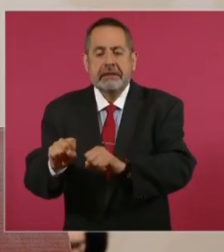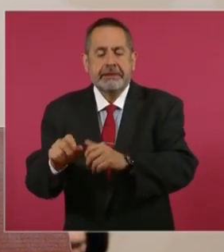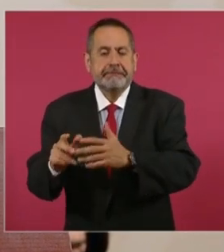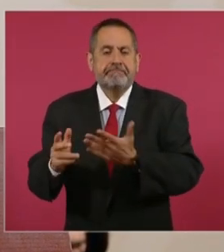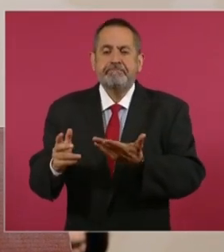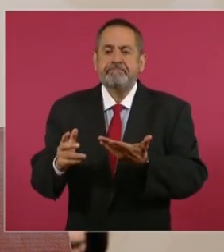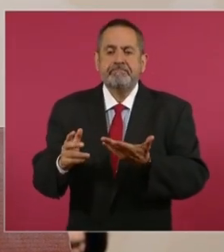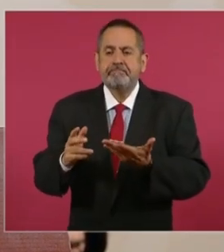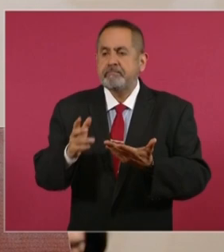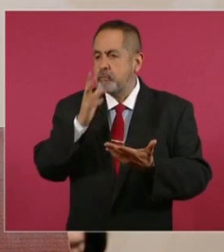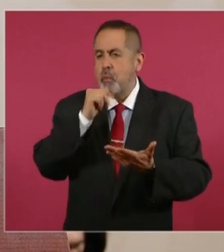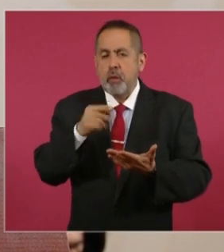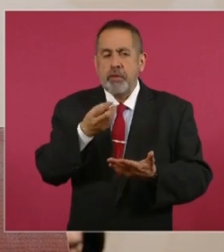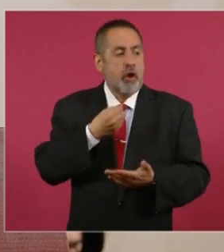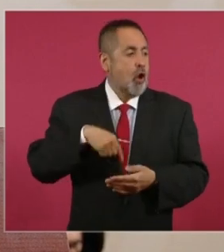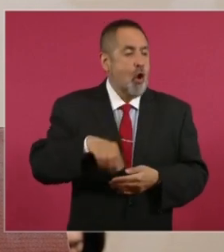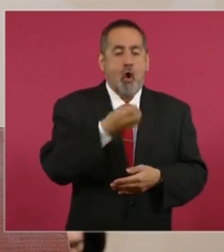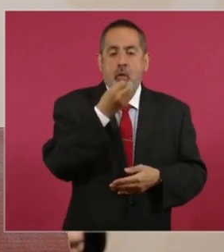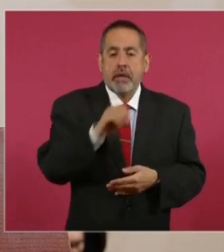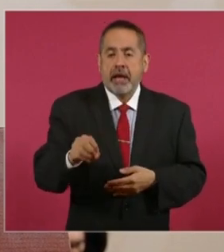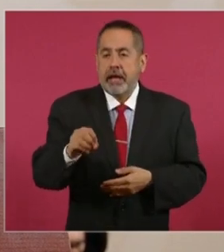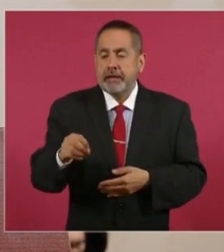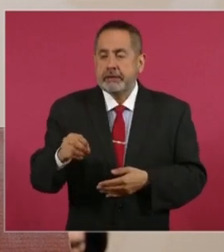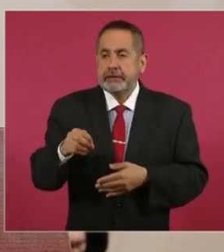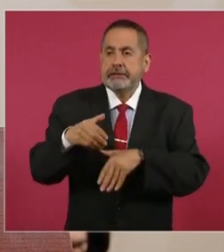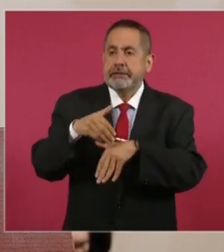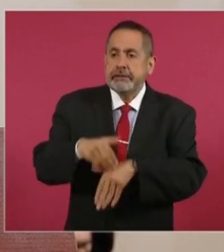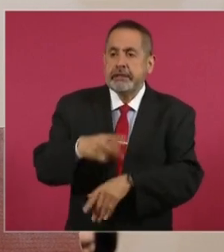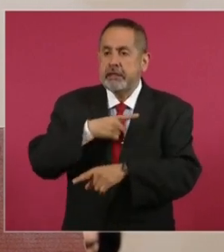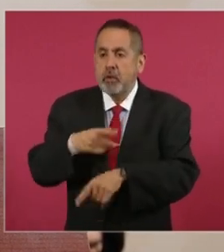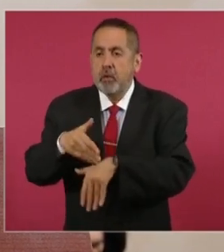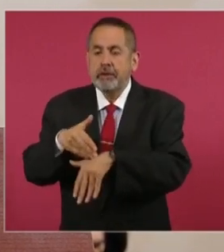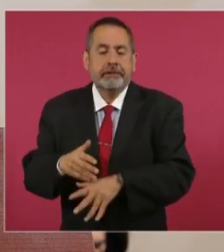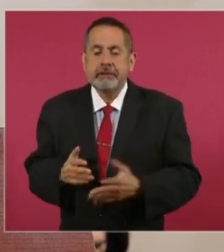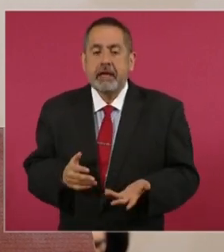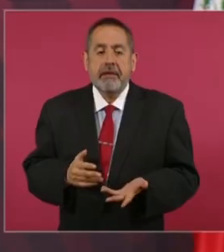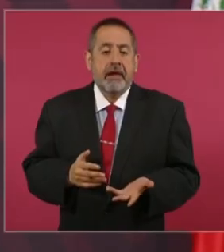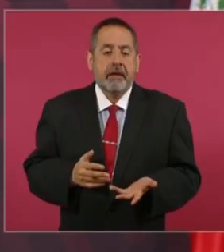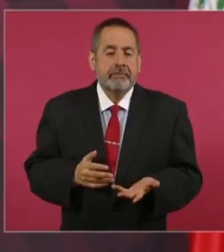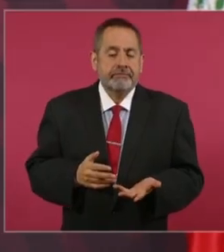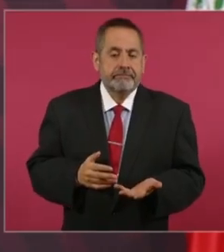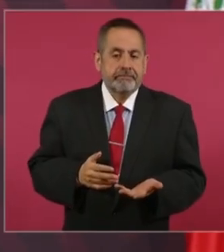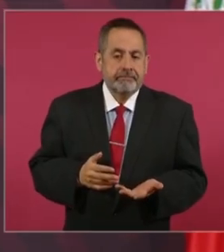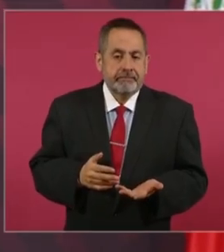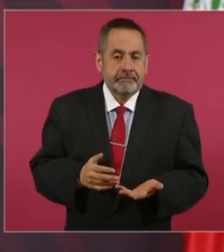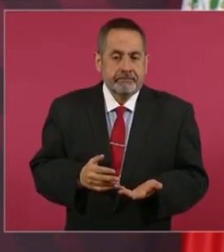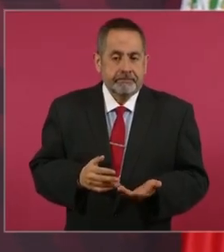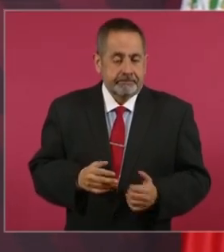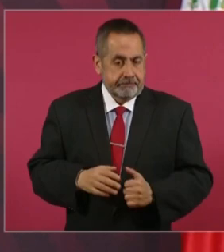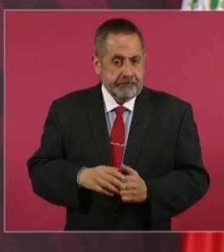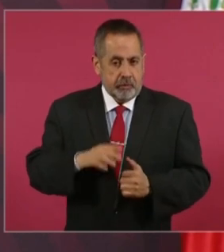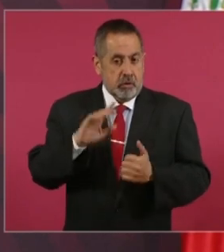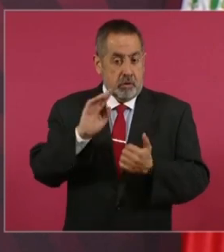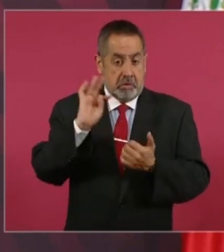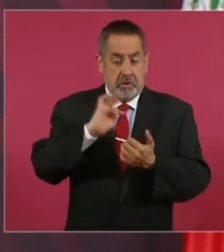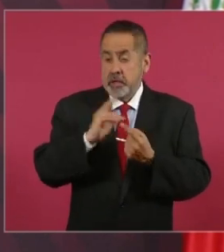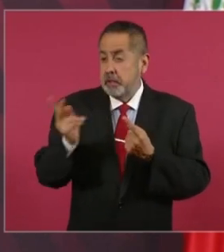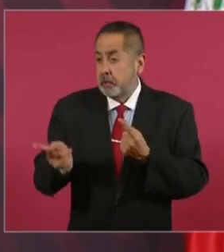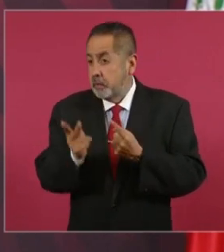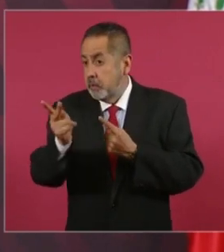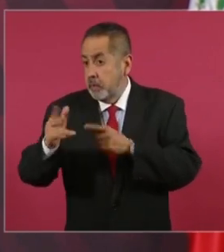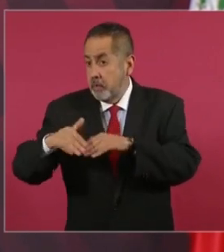o sea obligatoria o sea obligatoria, o sea, que sea mandato